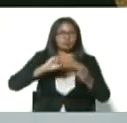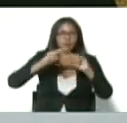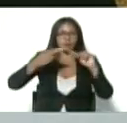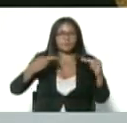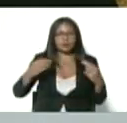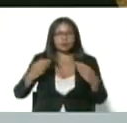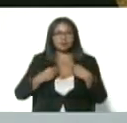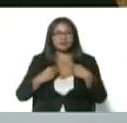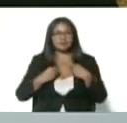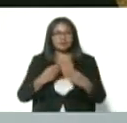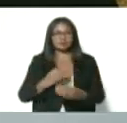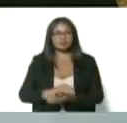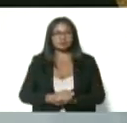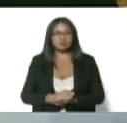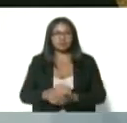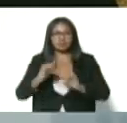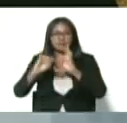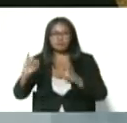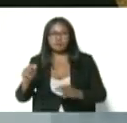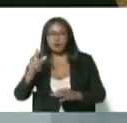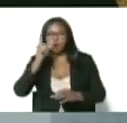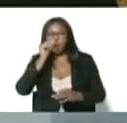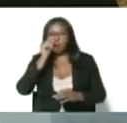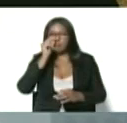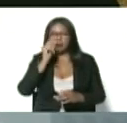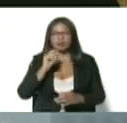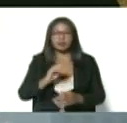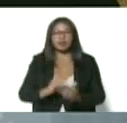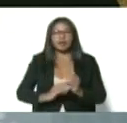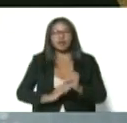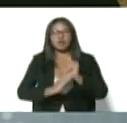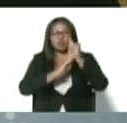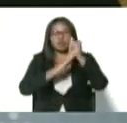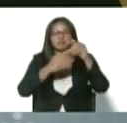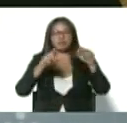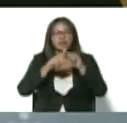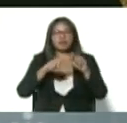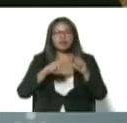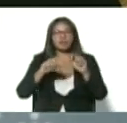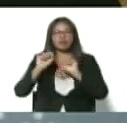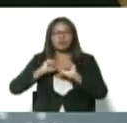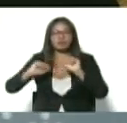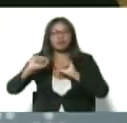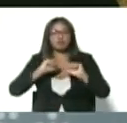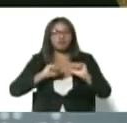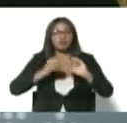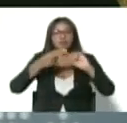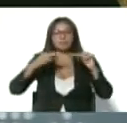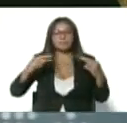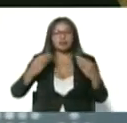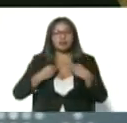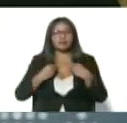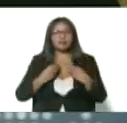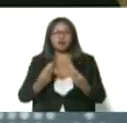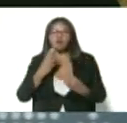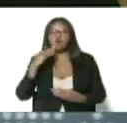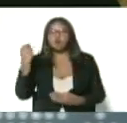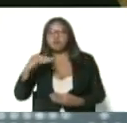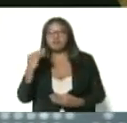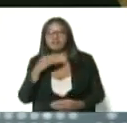vida que dirige el diputado mismo vargas con quién con jóvenes del barrio con el